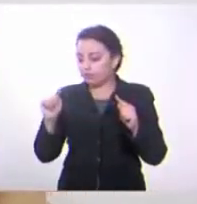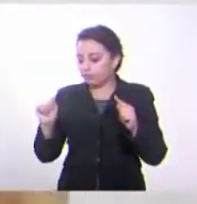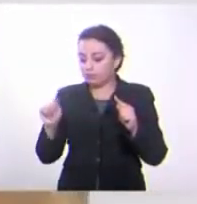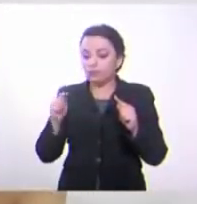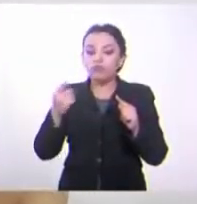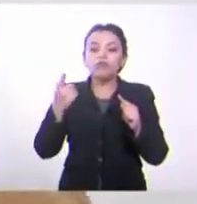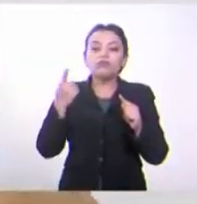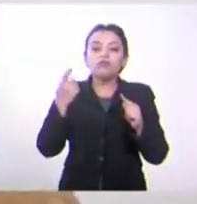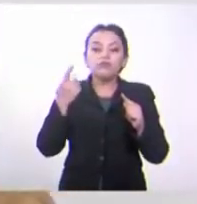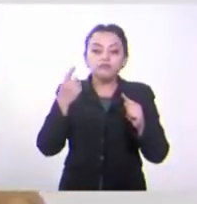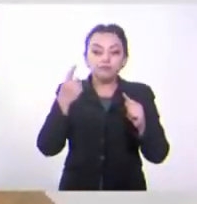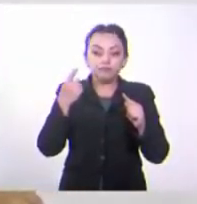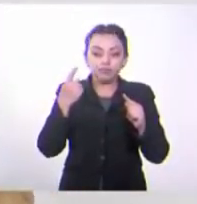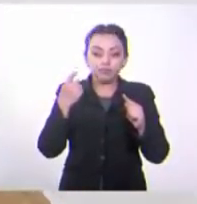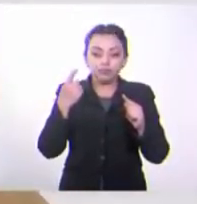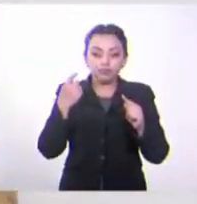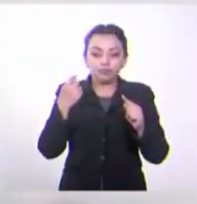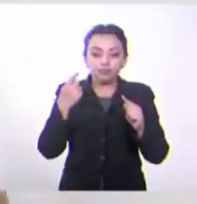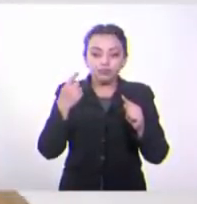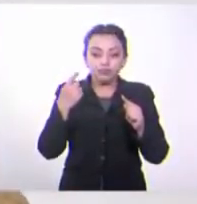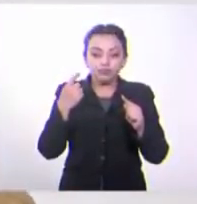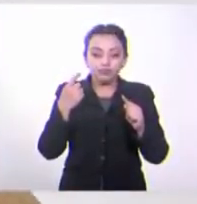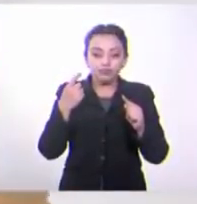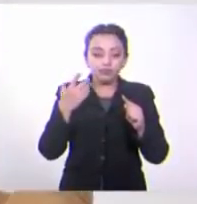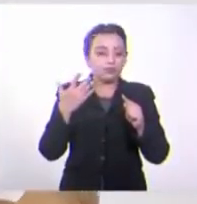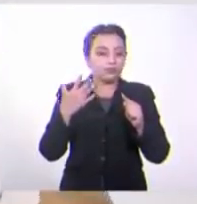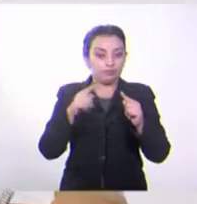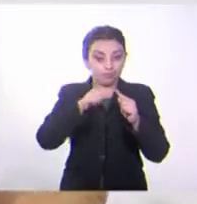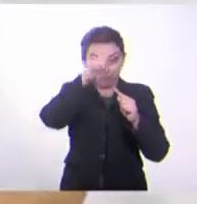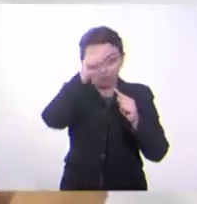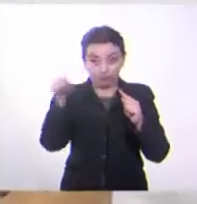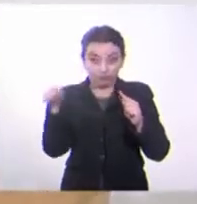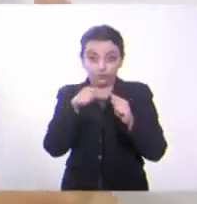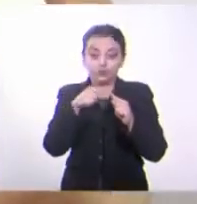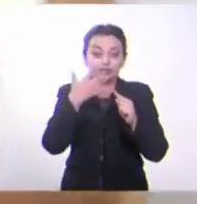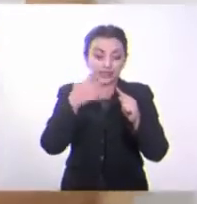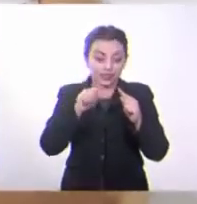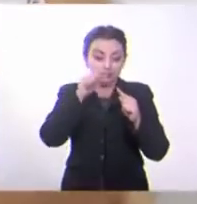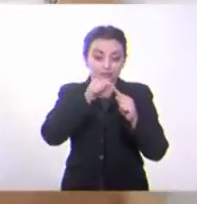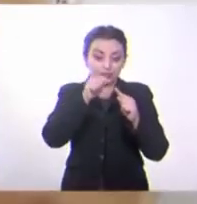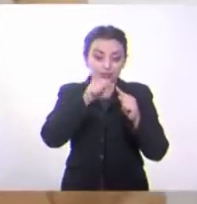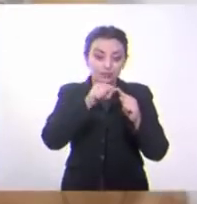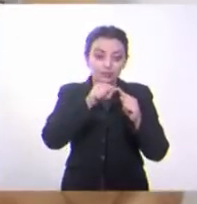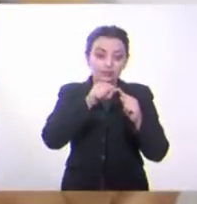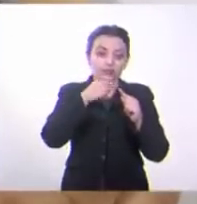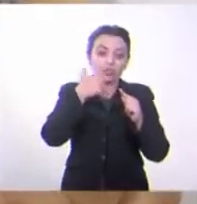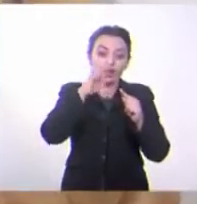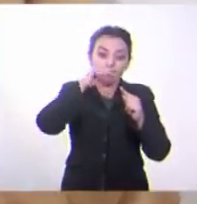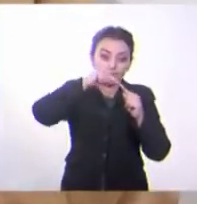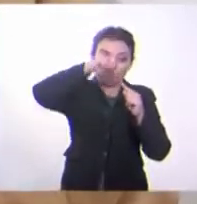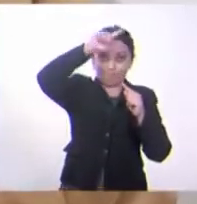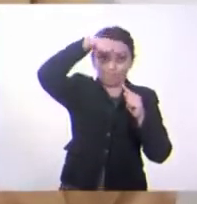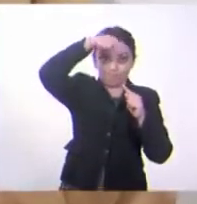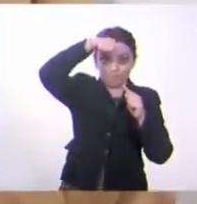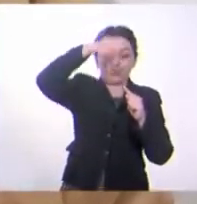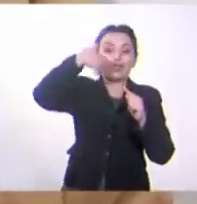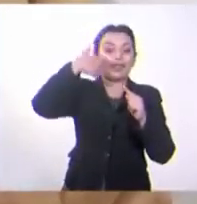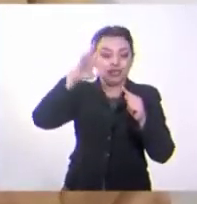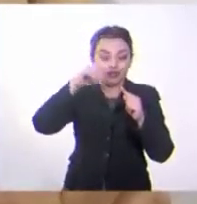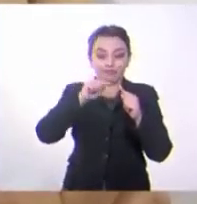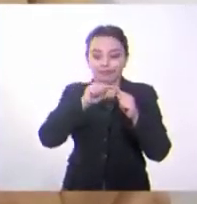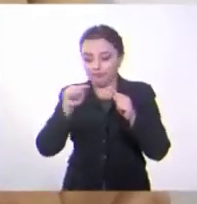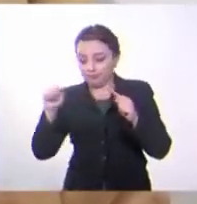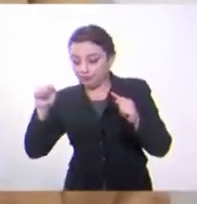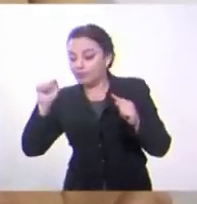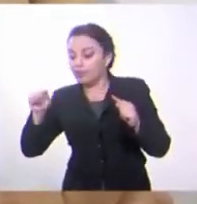que el extremo del transportador, en este caso coincida con el del ángulo. Bueno, en este caso no con el... no